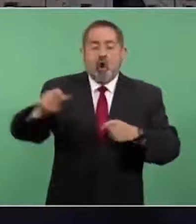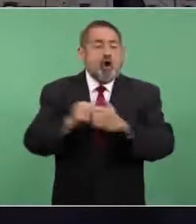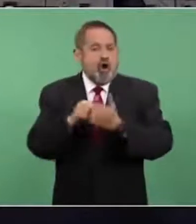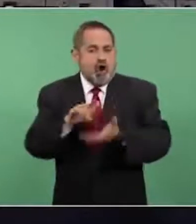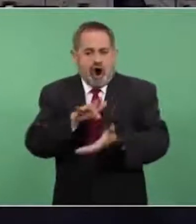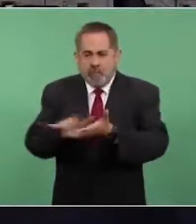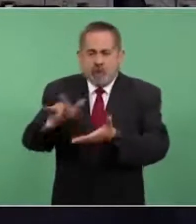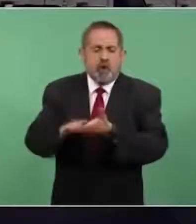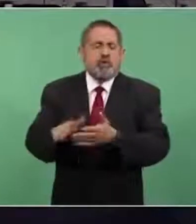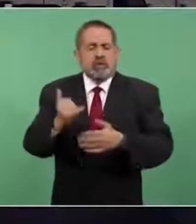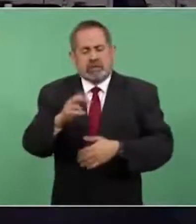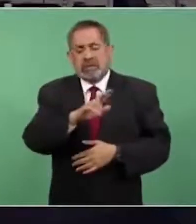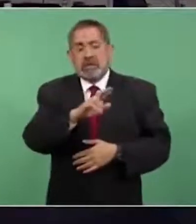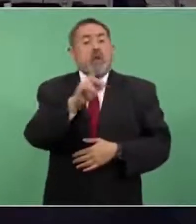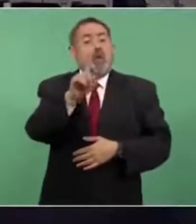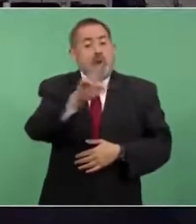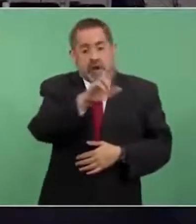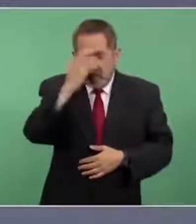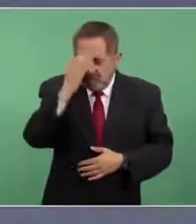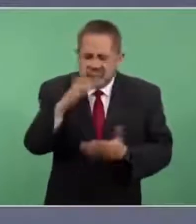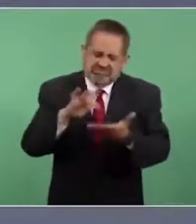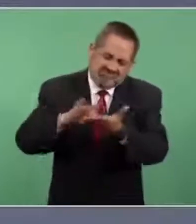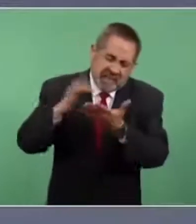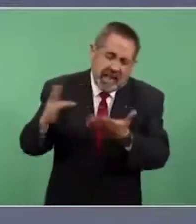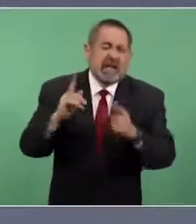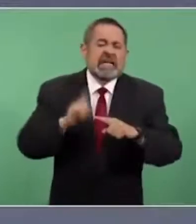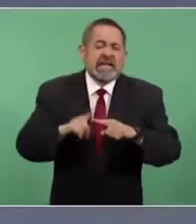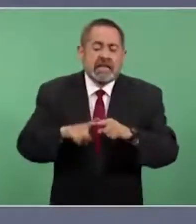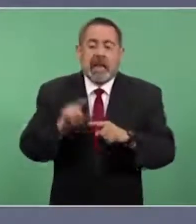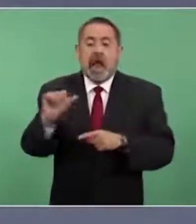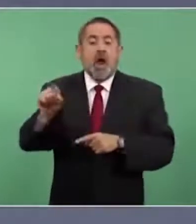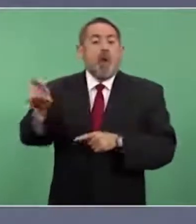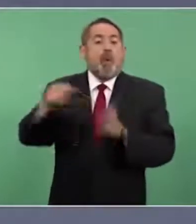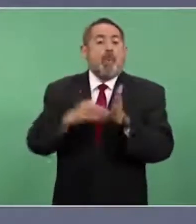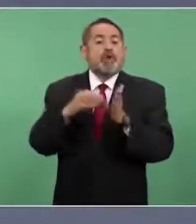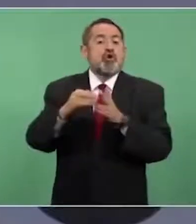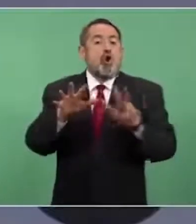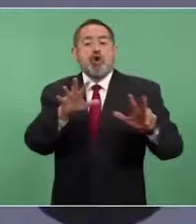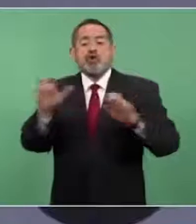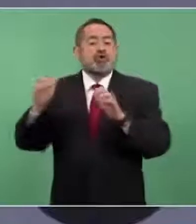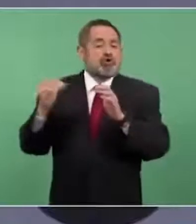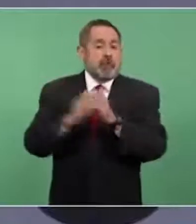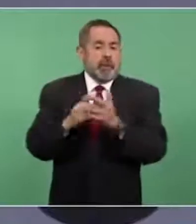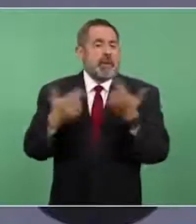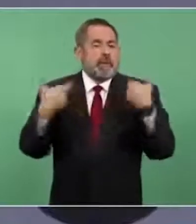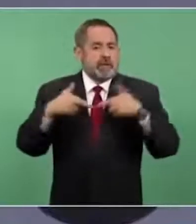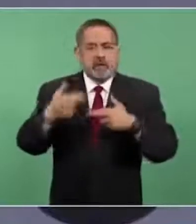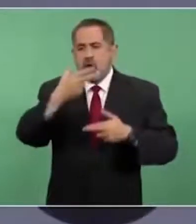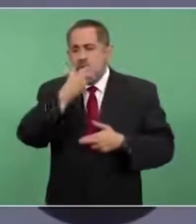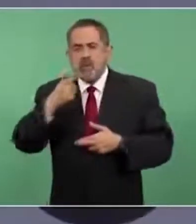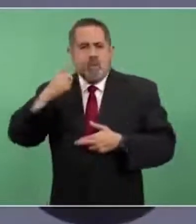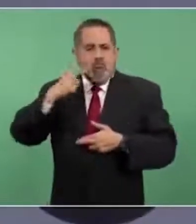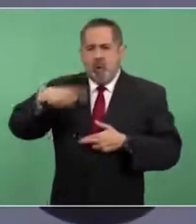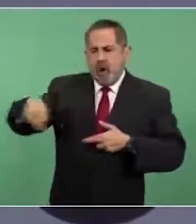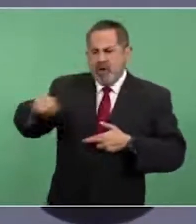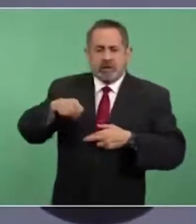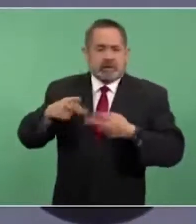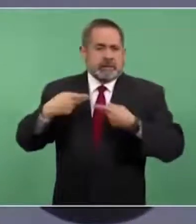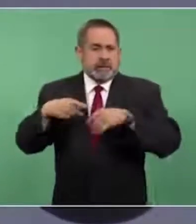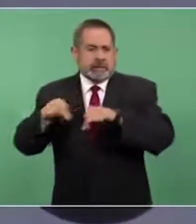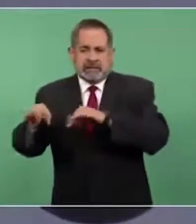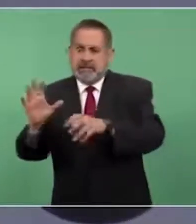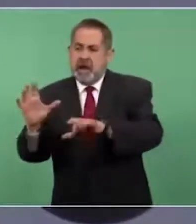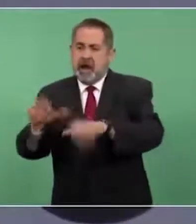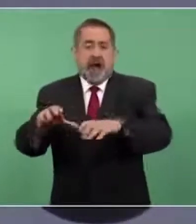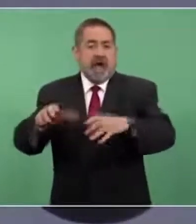lo reconozco y lo agradezco, de 1.800.000 maestras, maestros y trabajadores